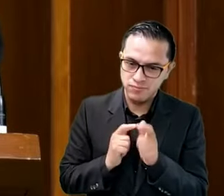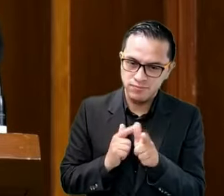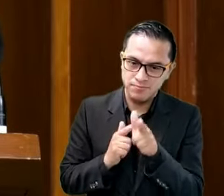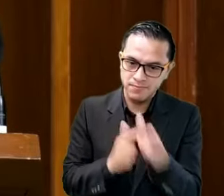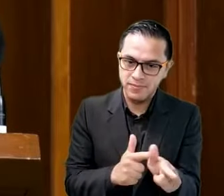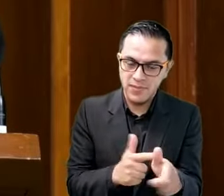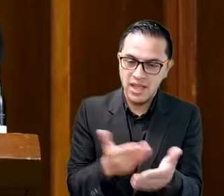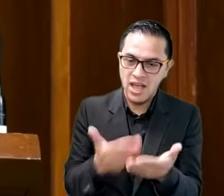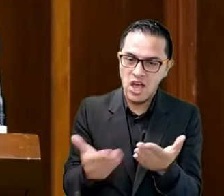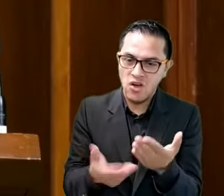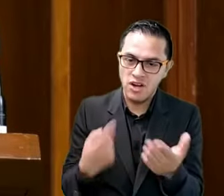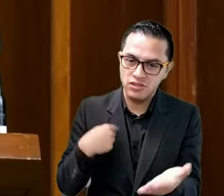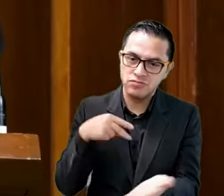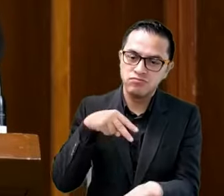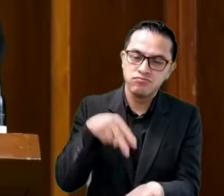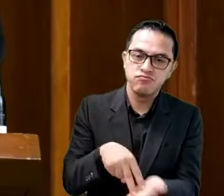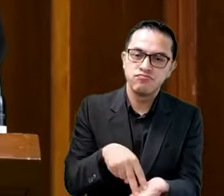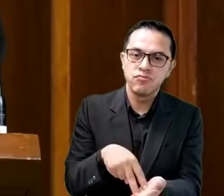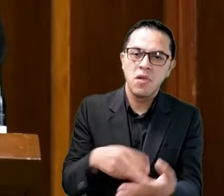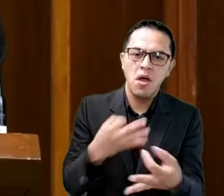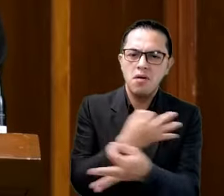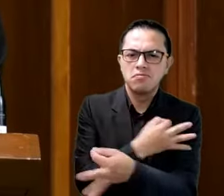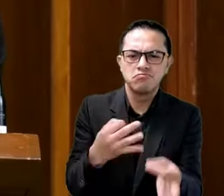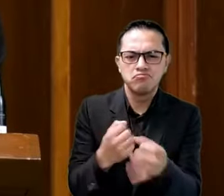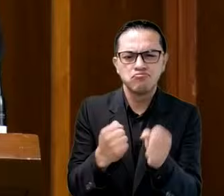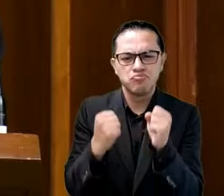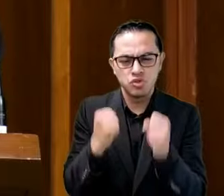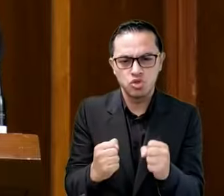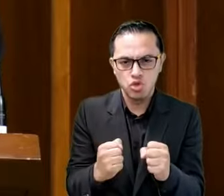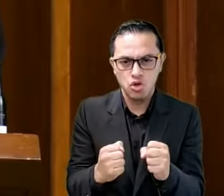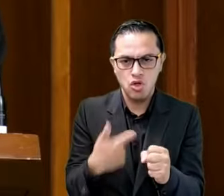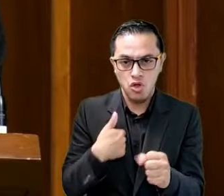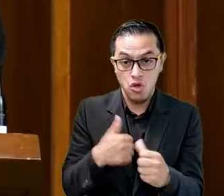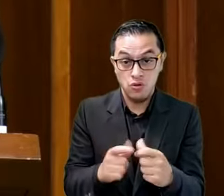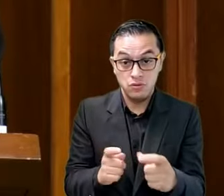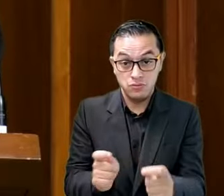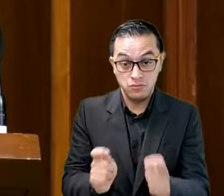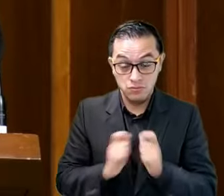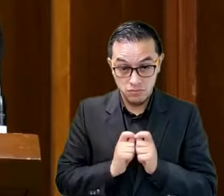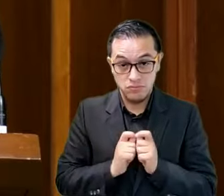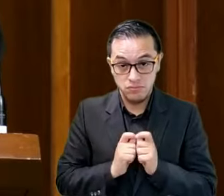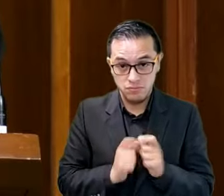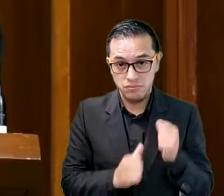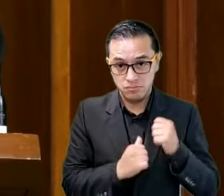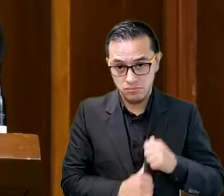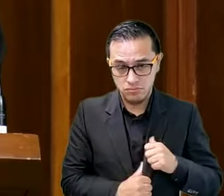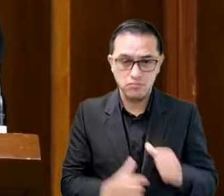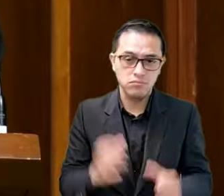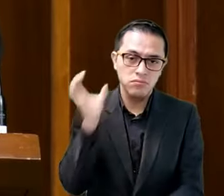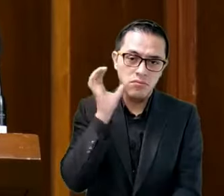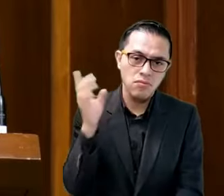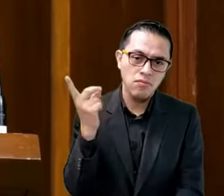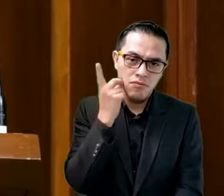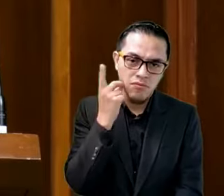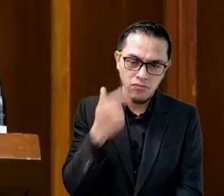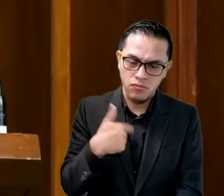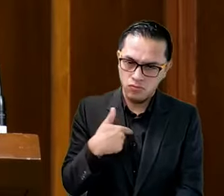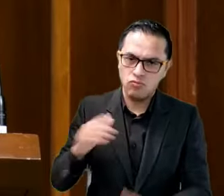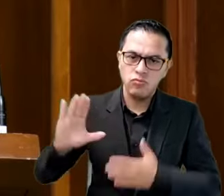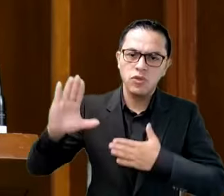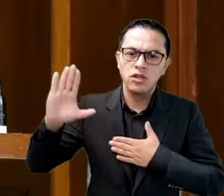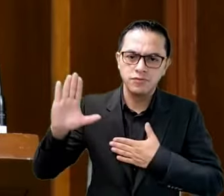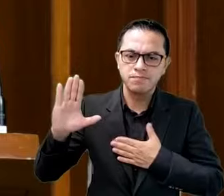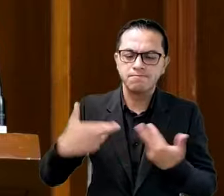asumo con plena convicción el mandato que me ha sido otorgado en esta legislatura mi compromiso como